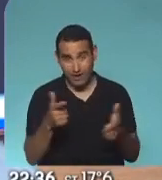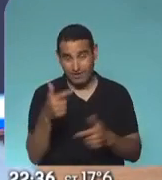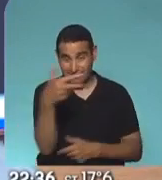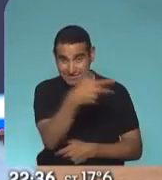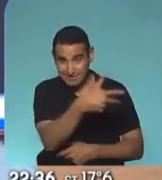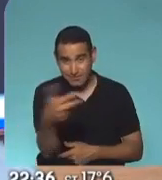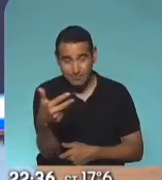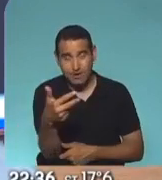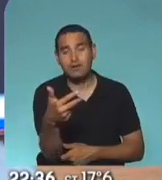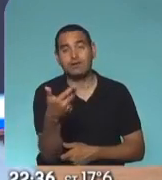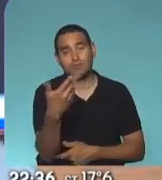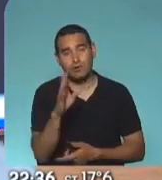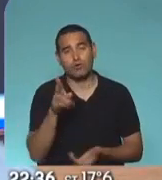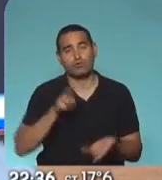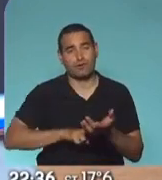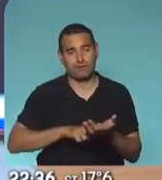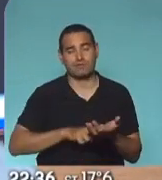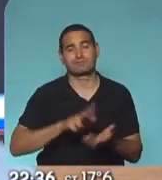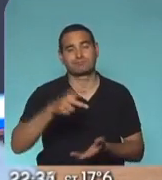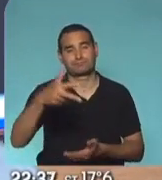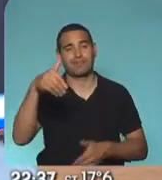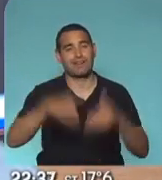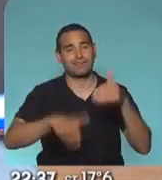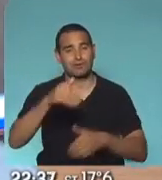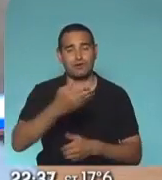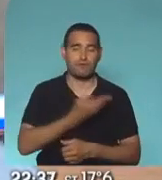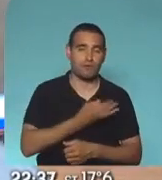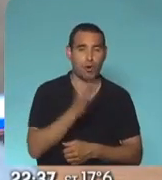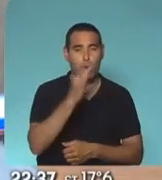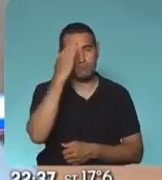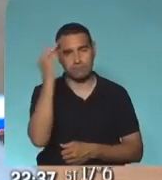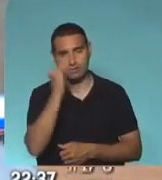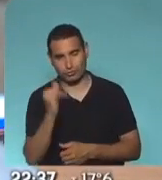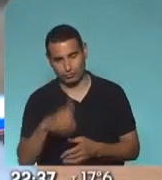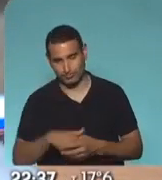semanas, haya nuevas elecciones en febrero o marzo próximo. Pausa.